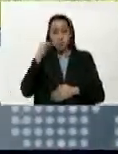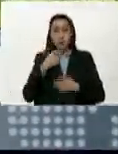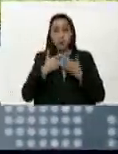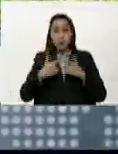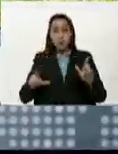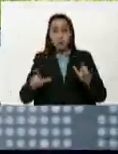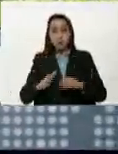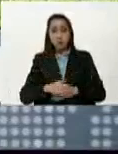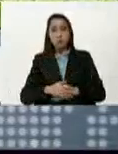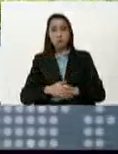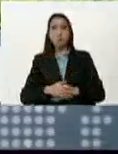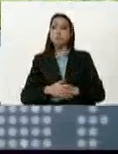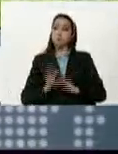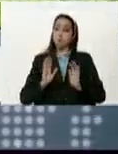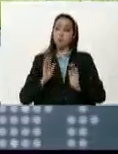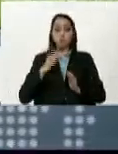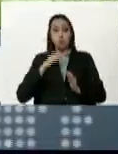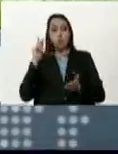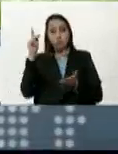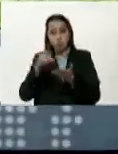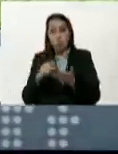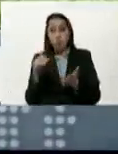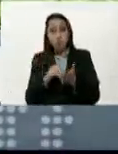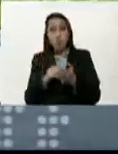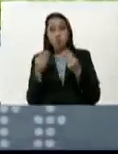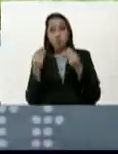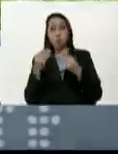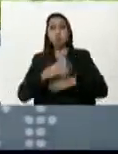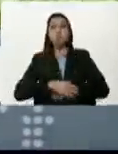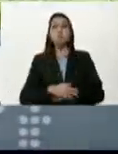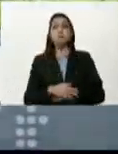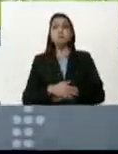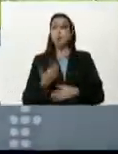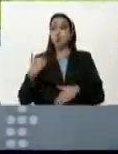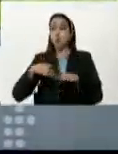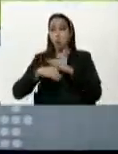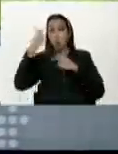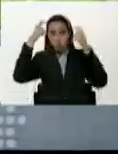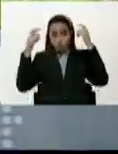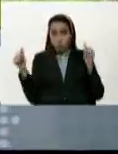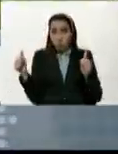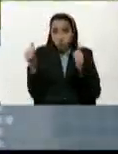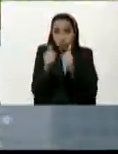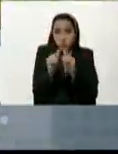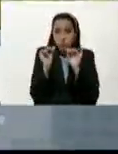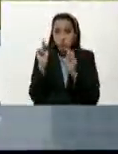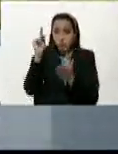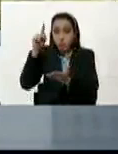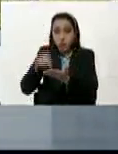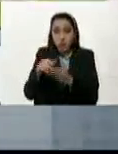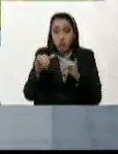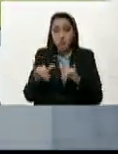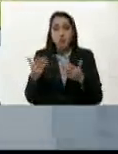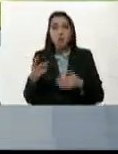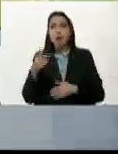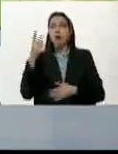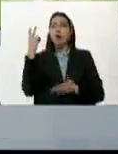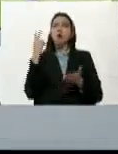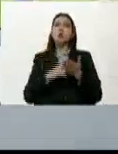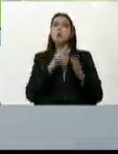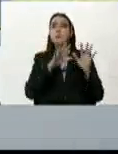yo he ido varias veces ahí al santo cristo fue con el comandante chávez en el año